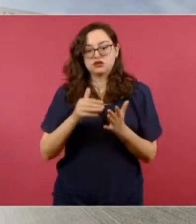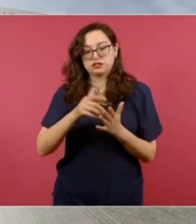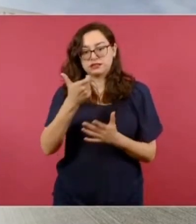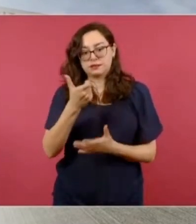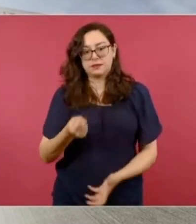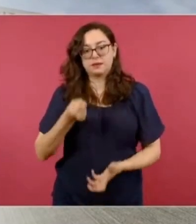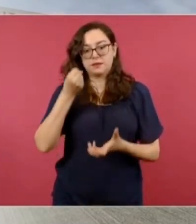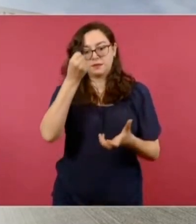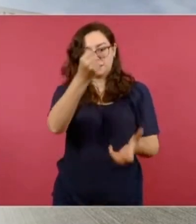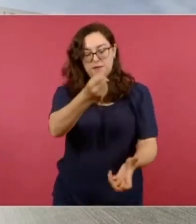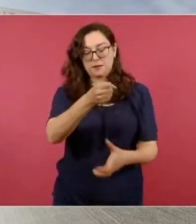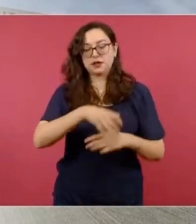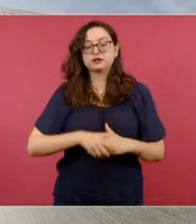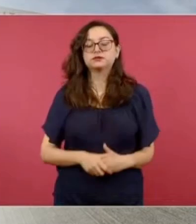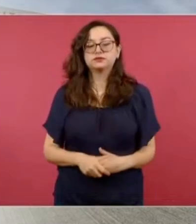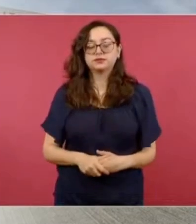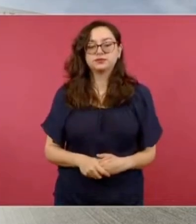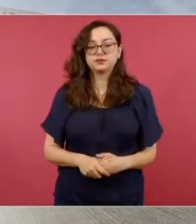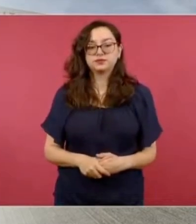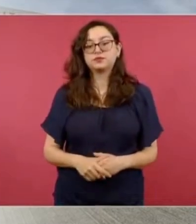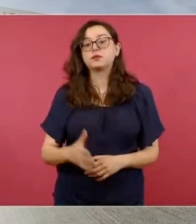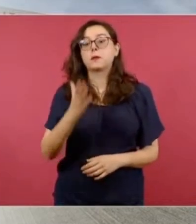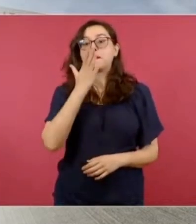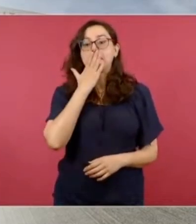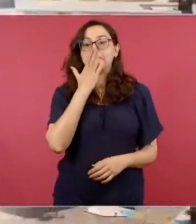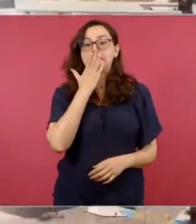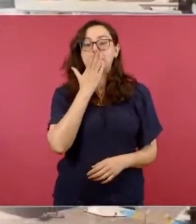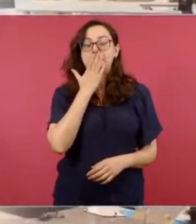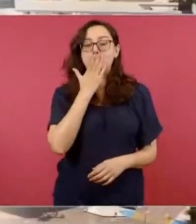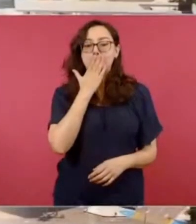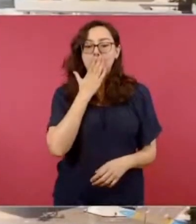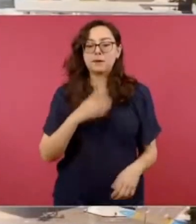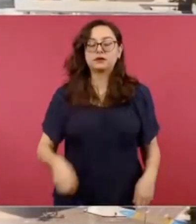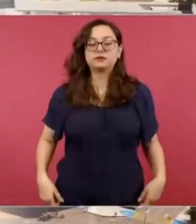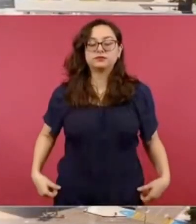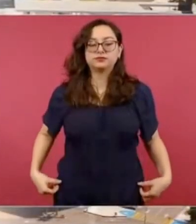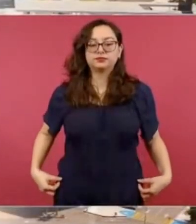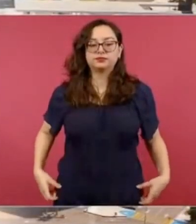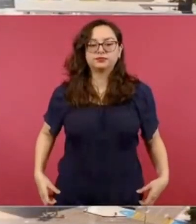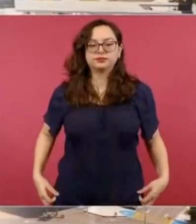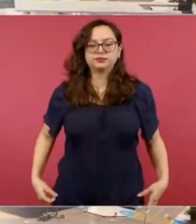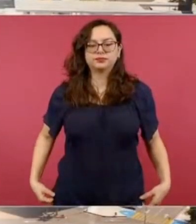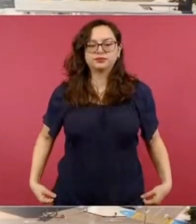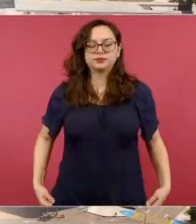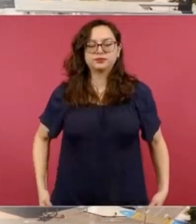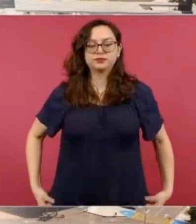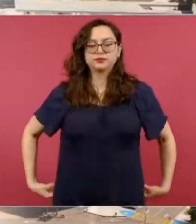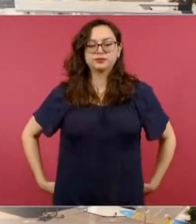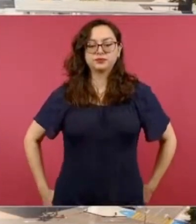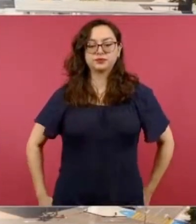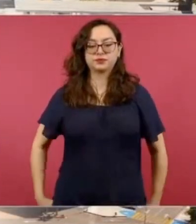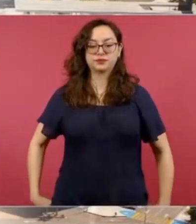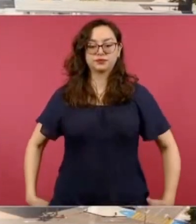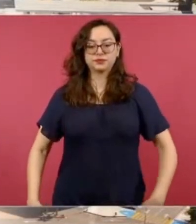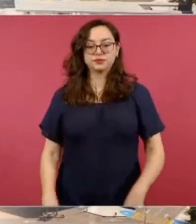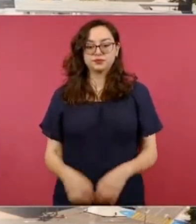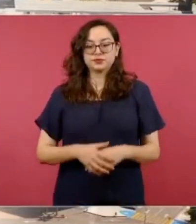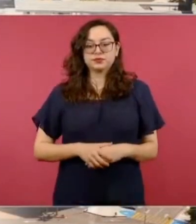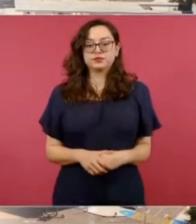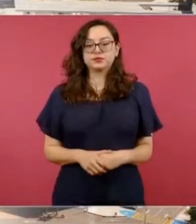Hospital General de Mazatlán. En Sonora había una obra que también, una sustitución del